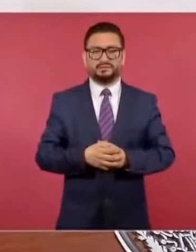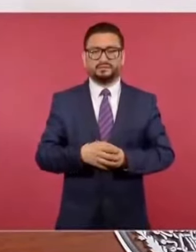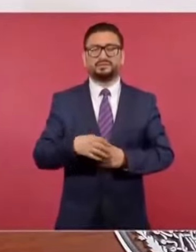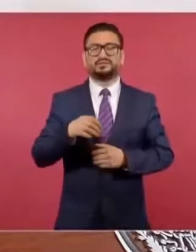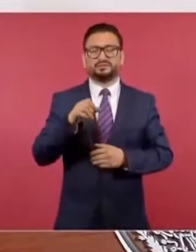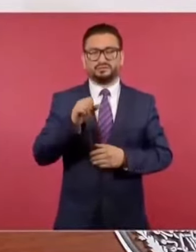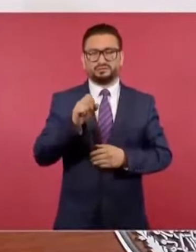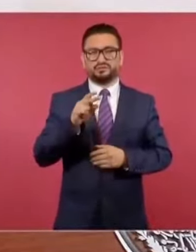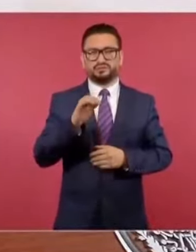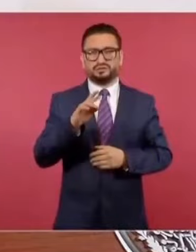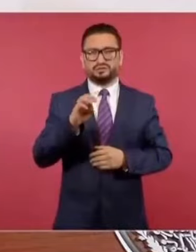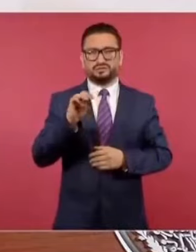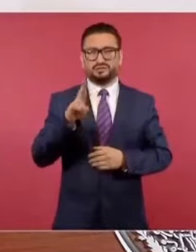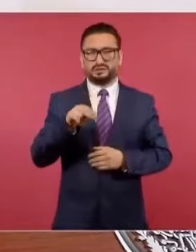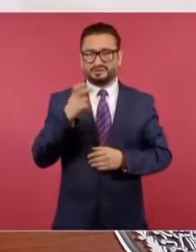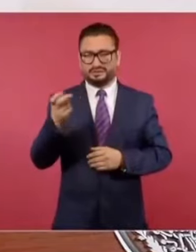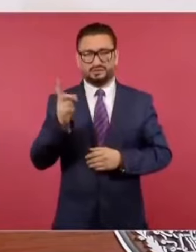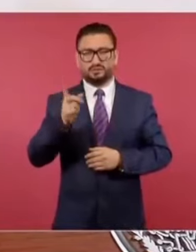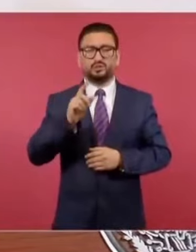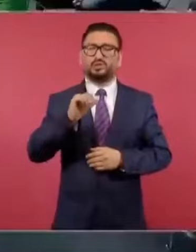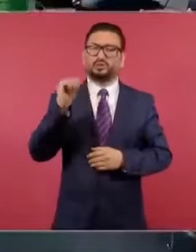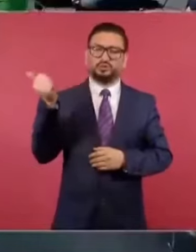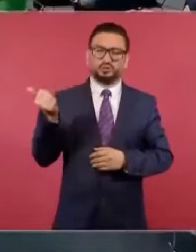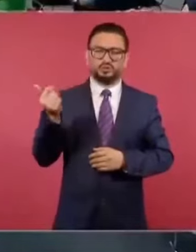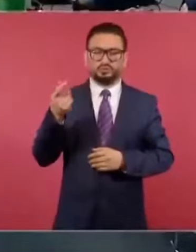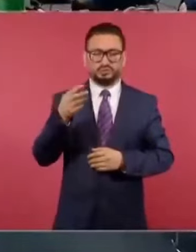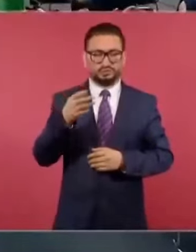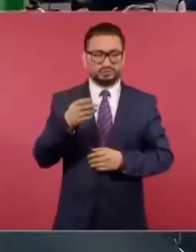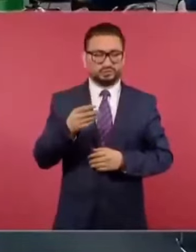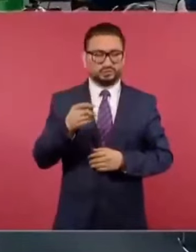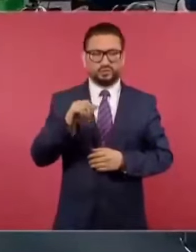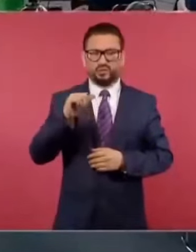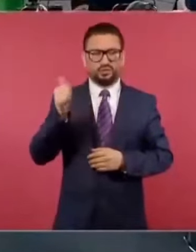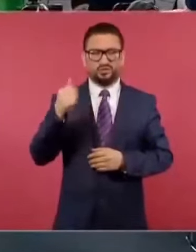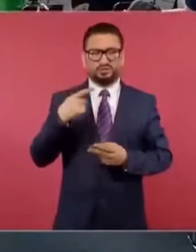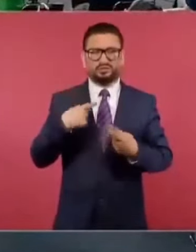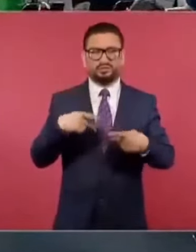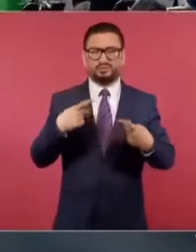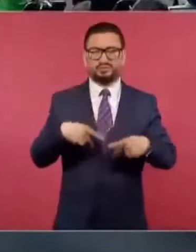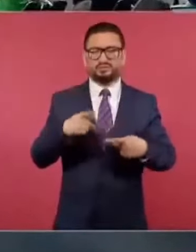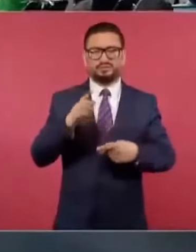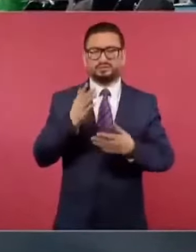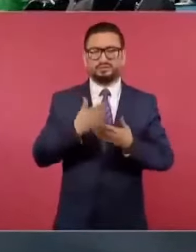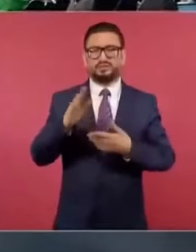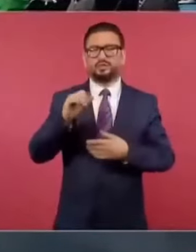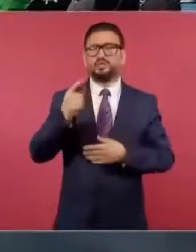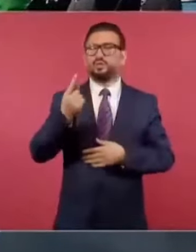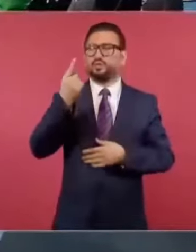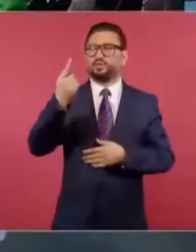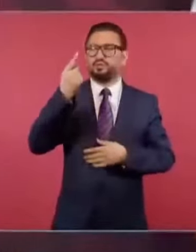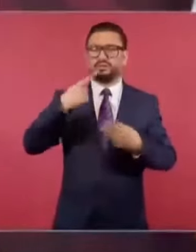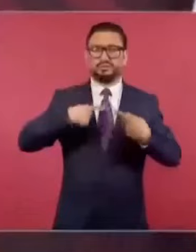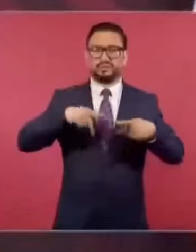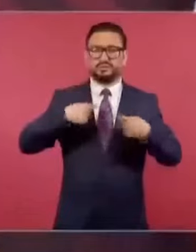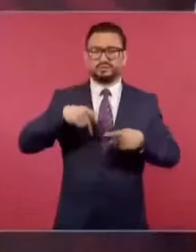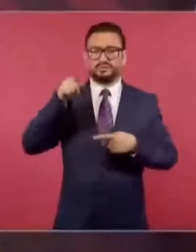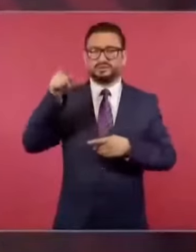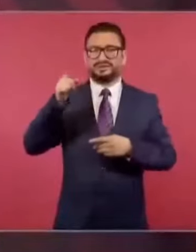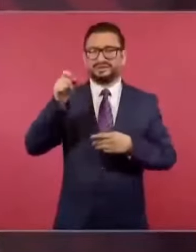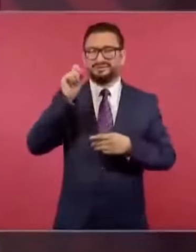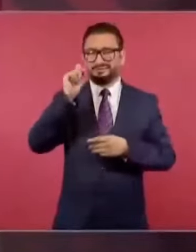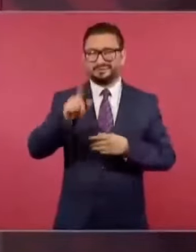Zuckerman es seguidor de Aguilar Camín, pero no. No, no, pero ese es otro parte. No, no, no, uno que es del